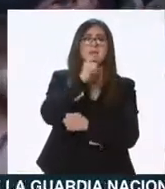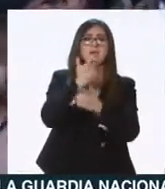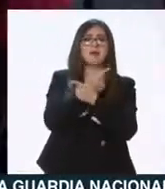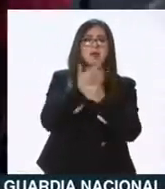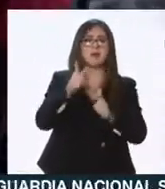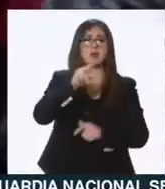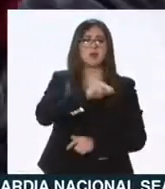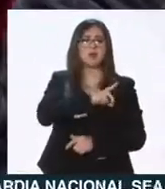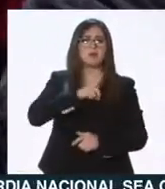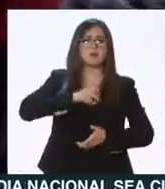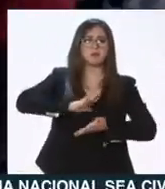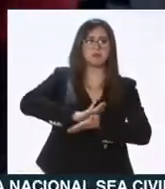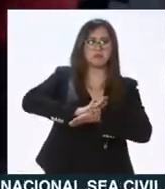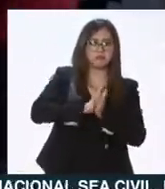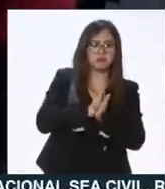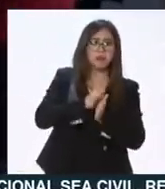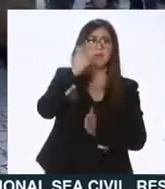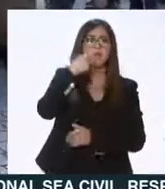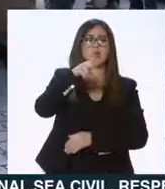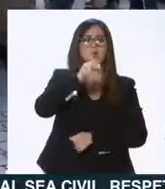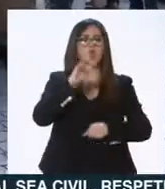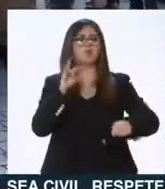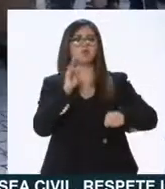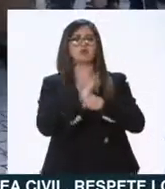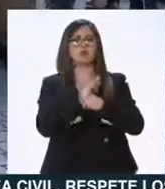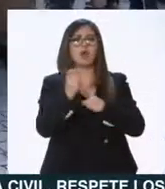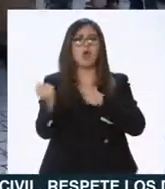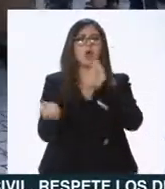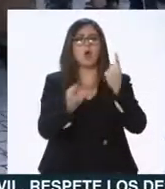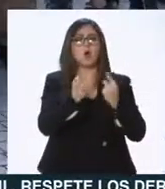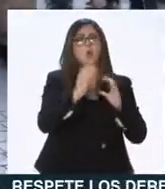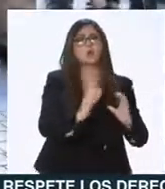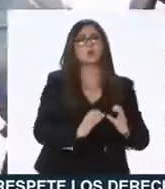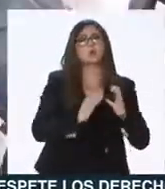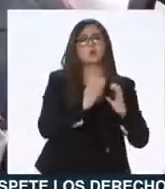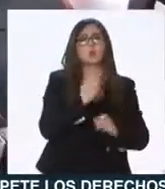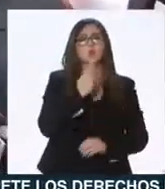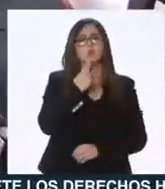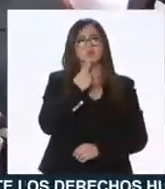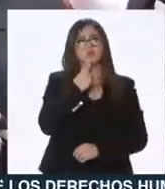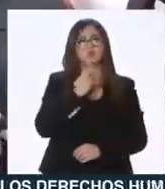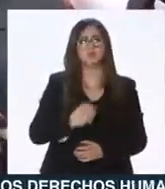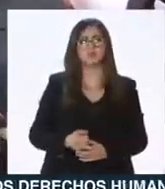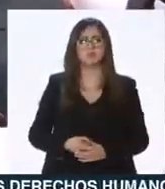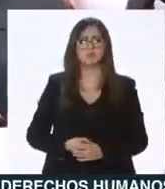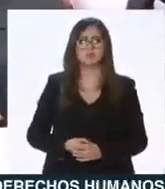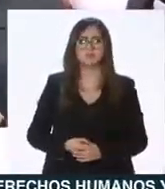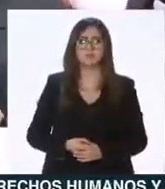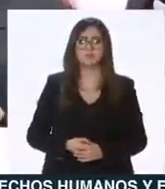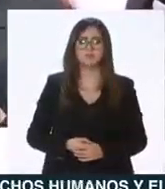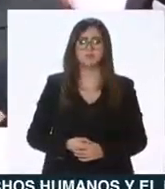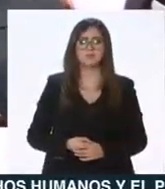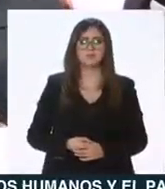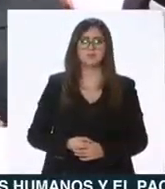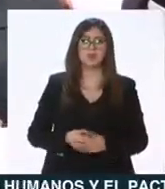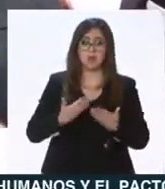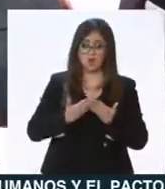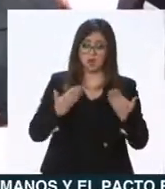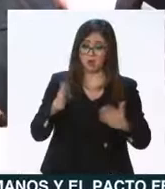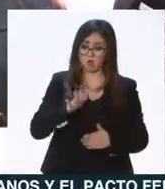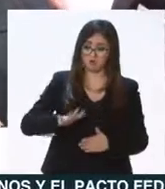discriminación, dejando de lado la visión paternalista con la que se les ha tratado. Tenemos que darle seguimiento para